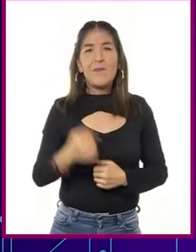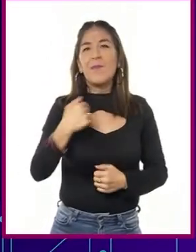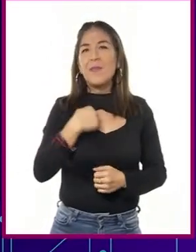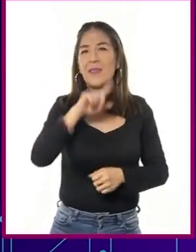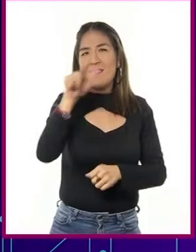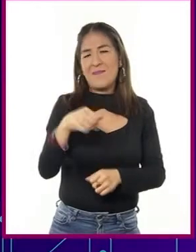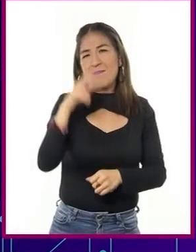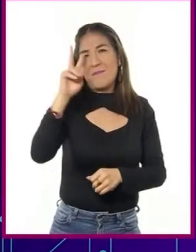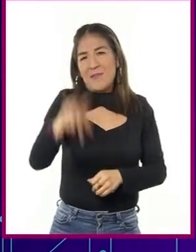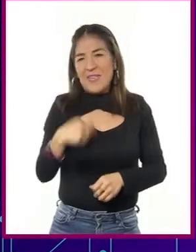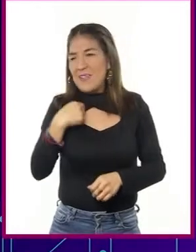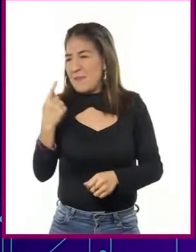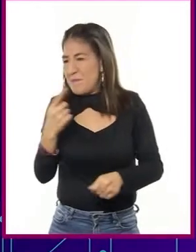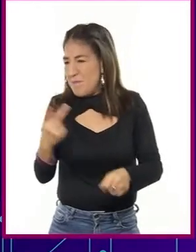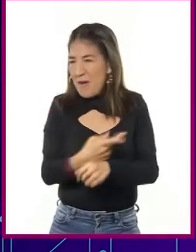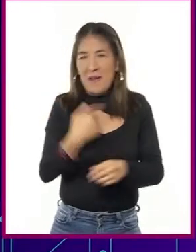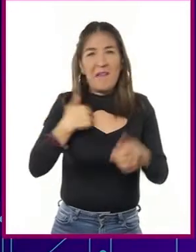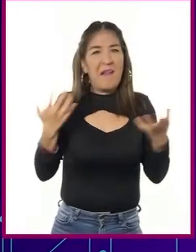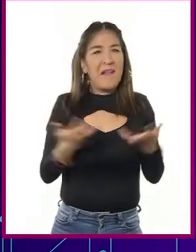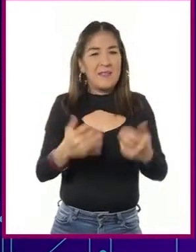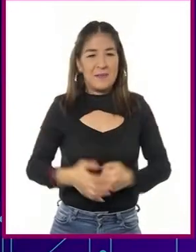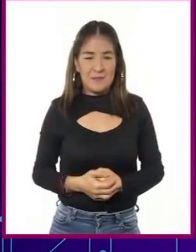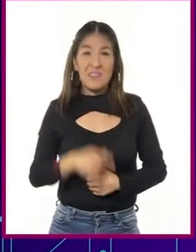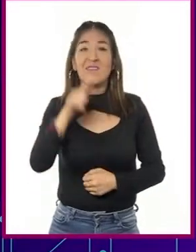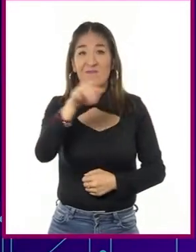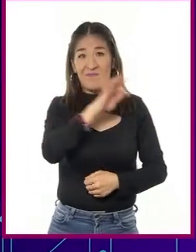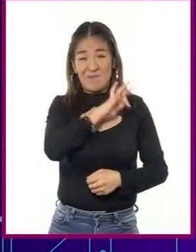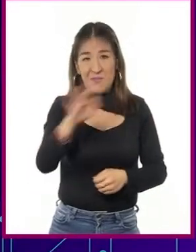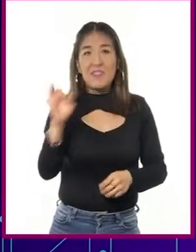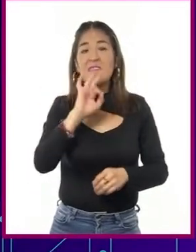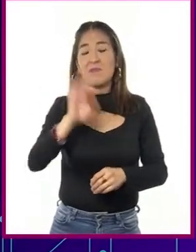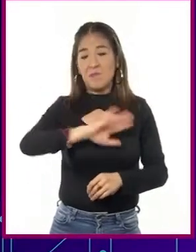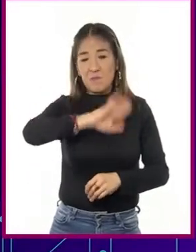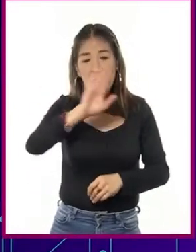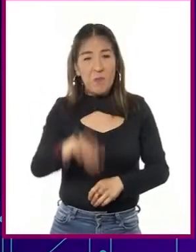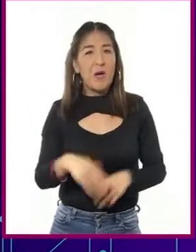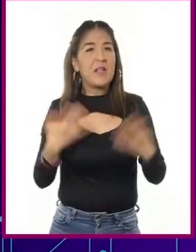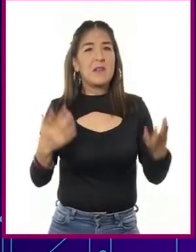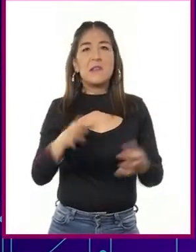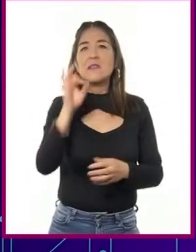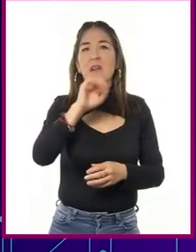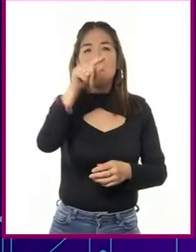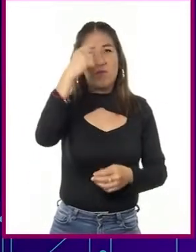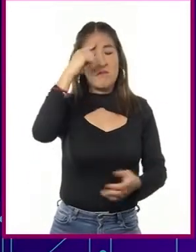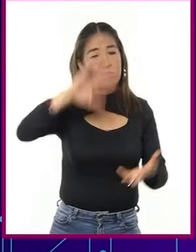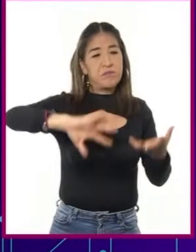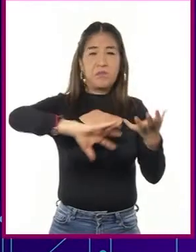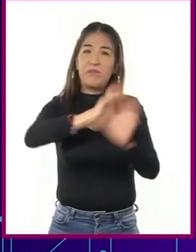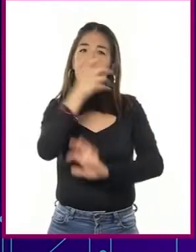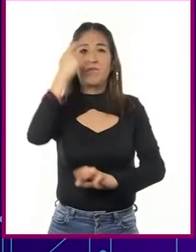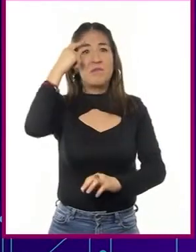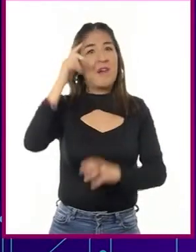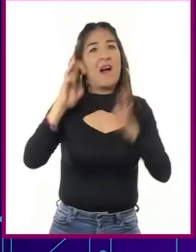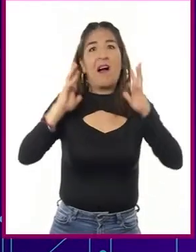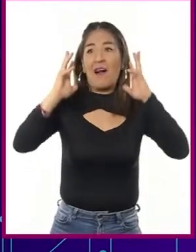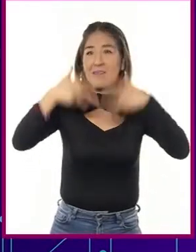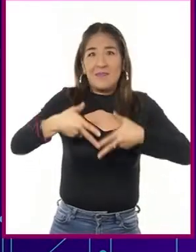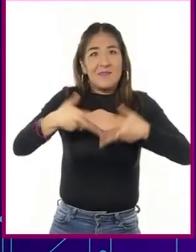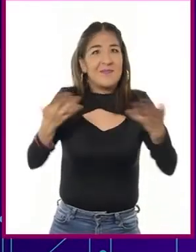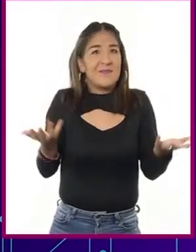qué hacía. Te puedes matar. Pasa de todo al consumirla. Quizás no regreses. Puede que te quedes en el viaje.